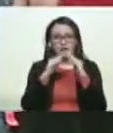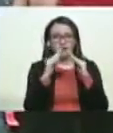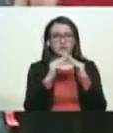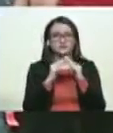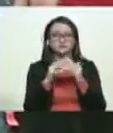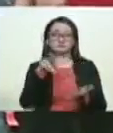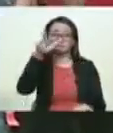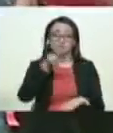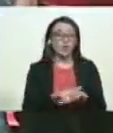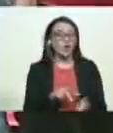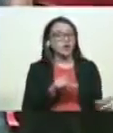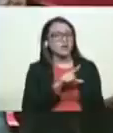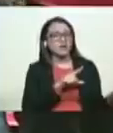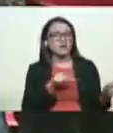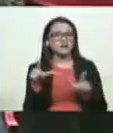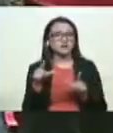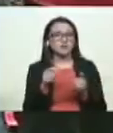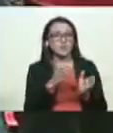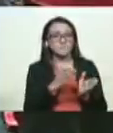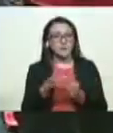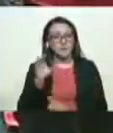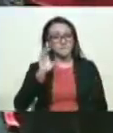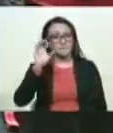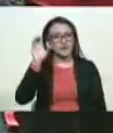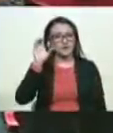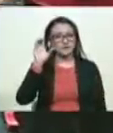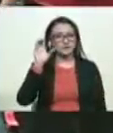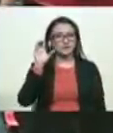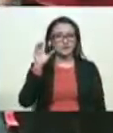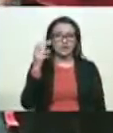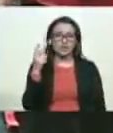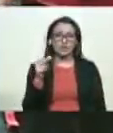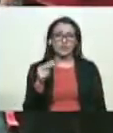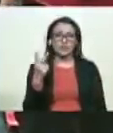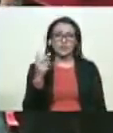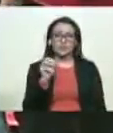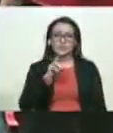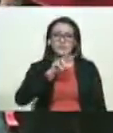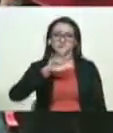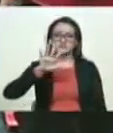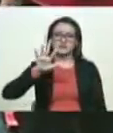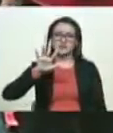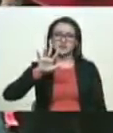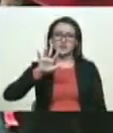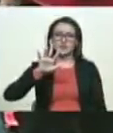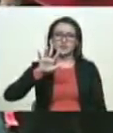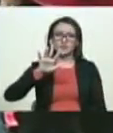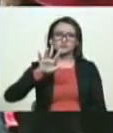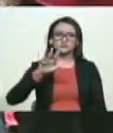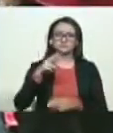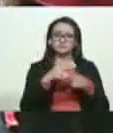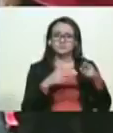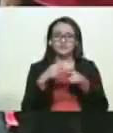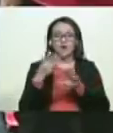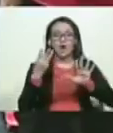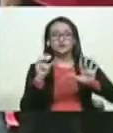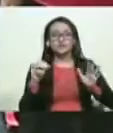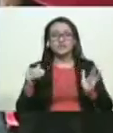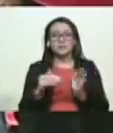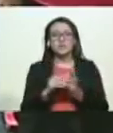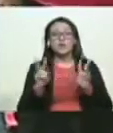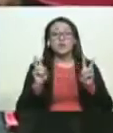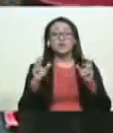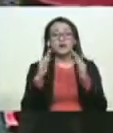he aprobado los recursos en el plan de la patria 2025 para construir 80 mil